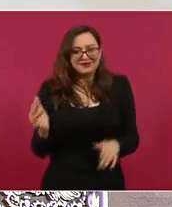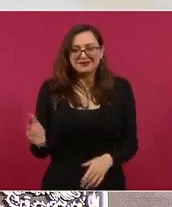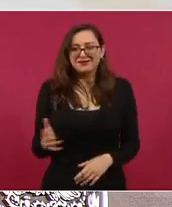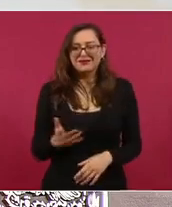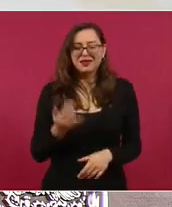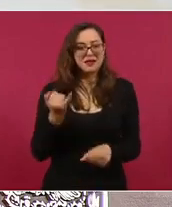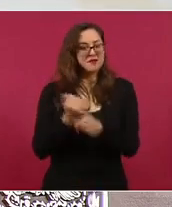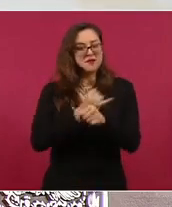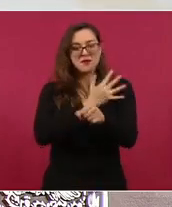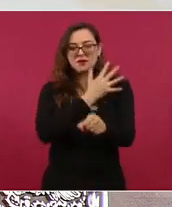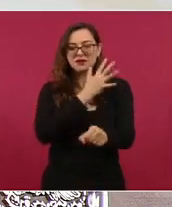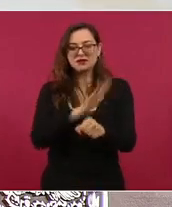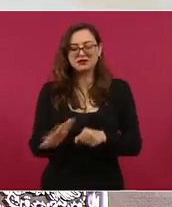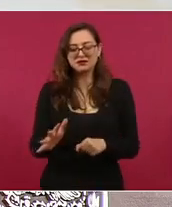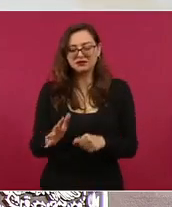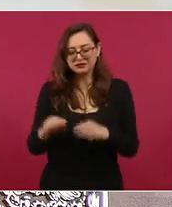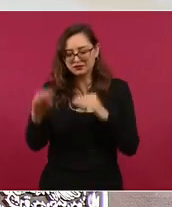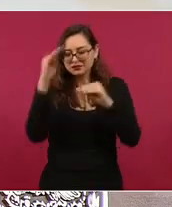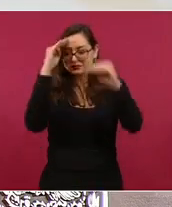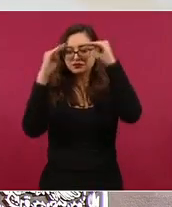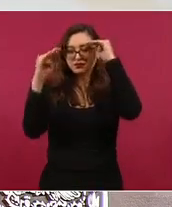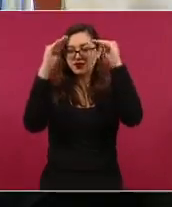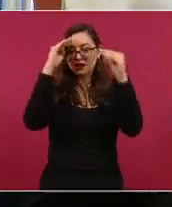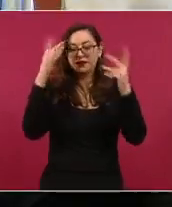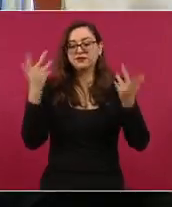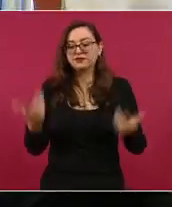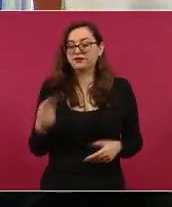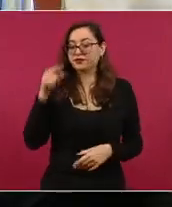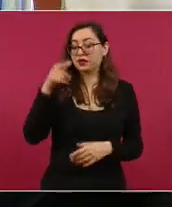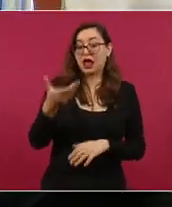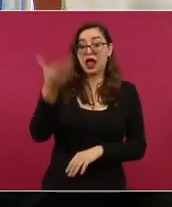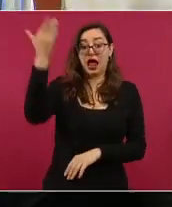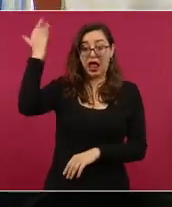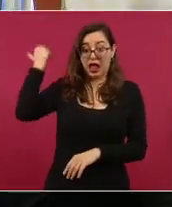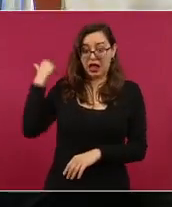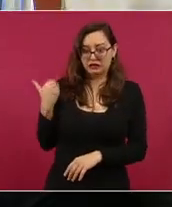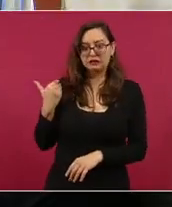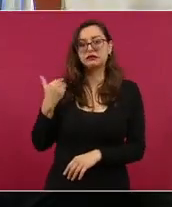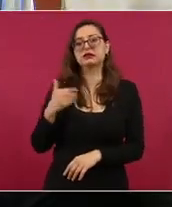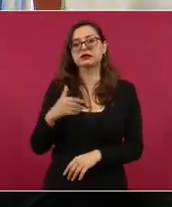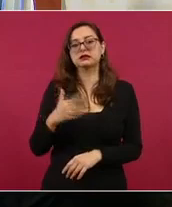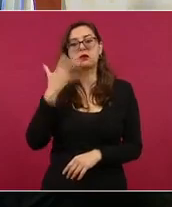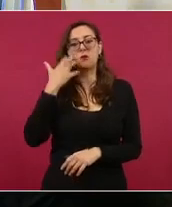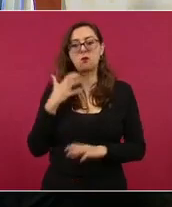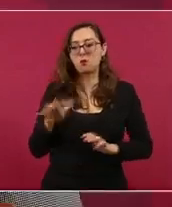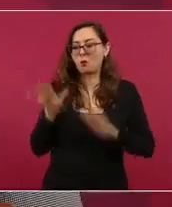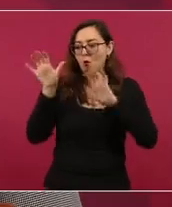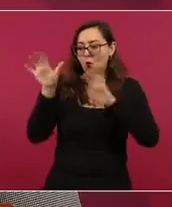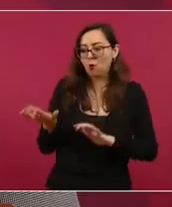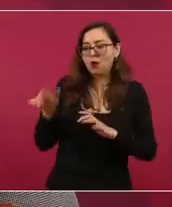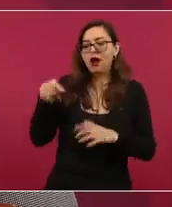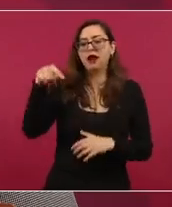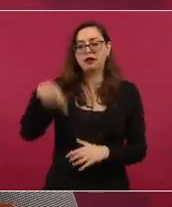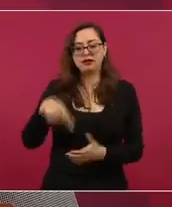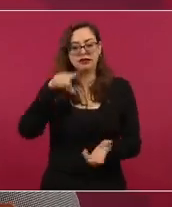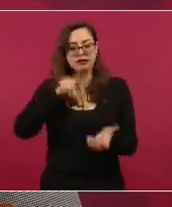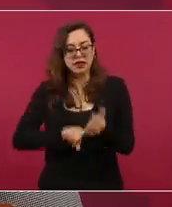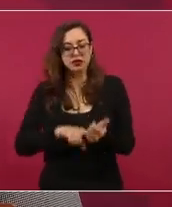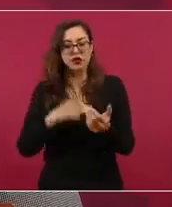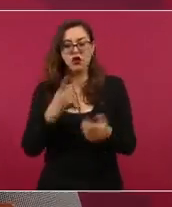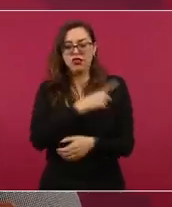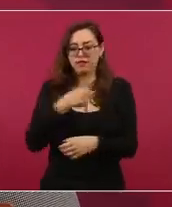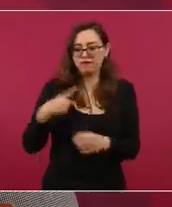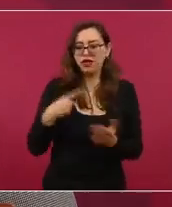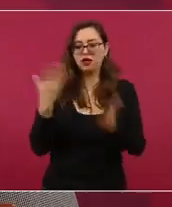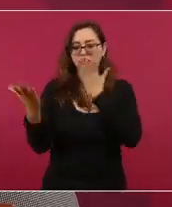separación, todos los jugadores que salían de la UNAM pues tenían que estudiar y tener una profesión